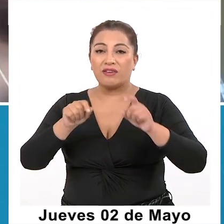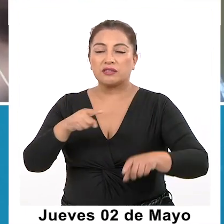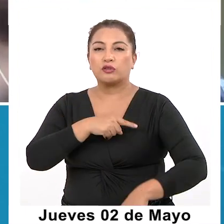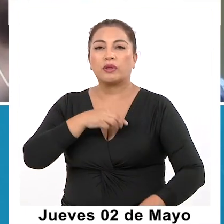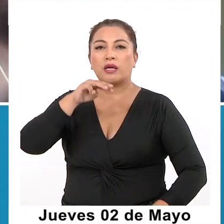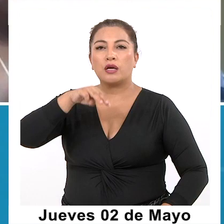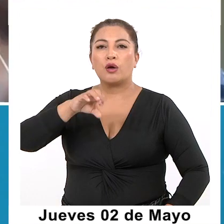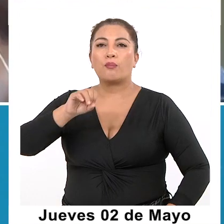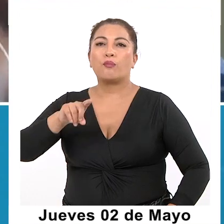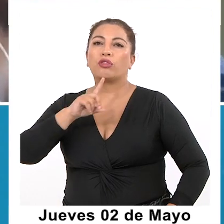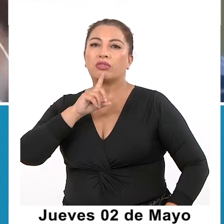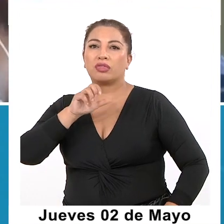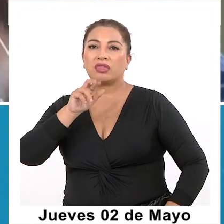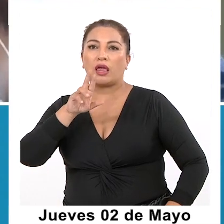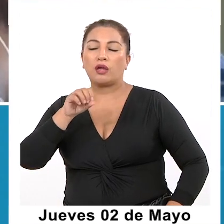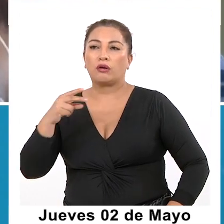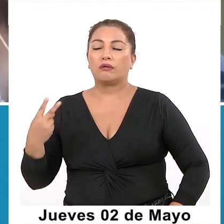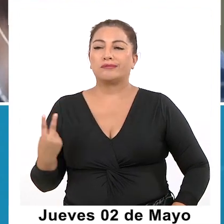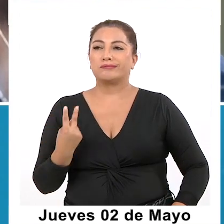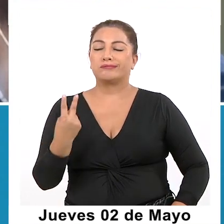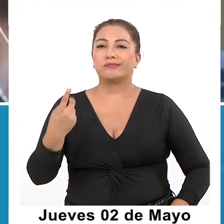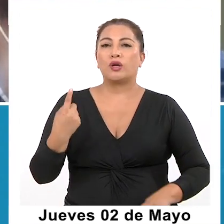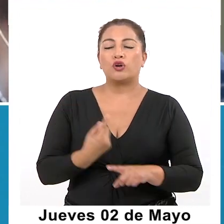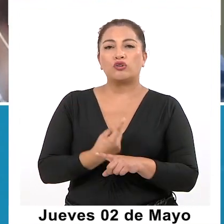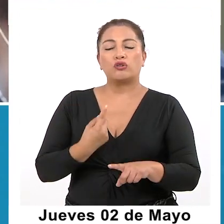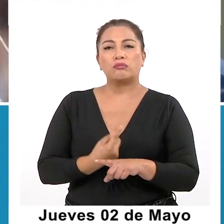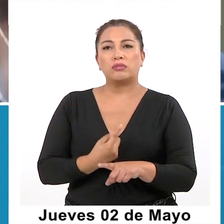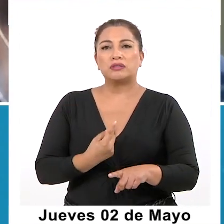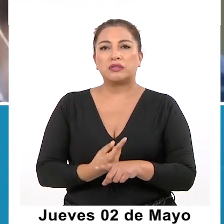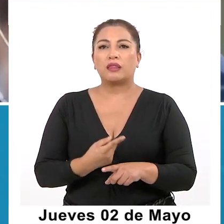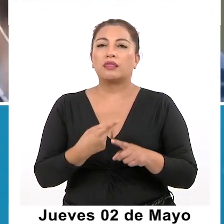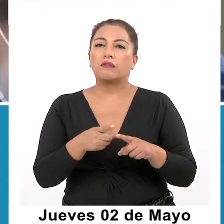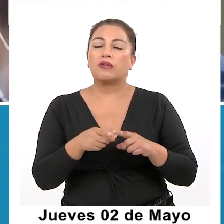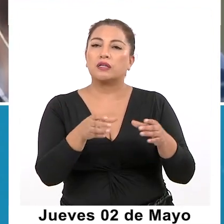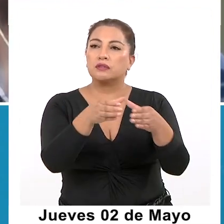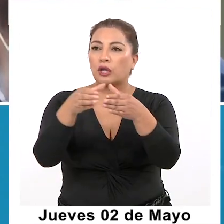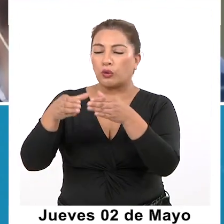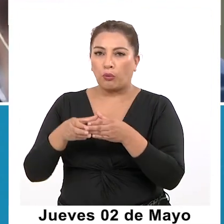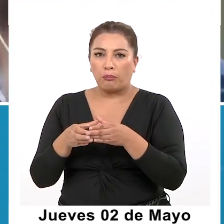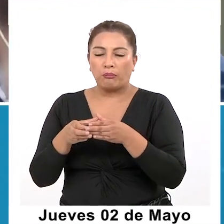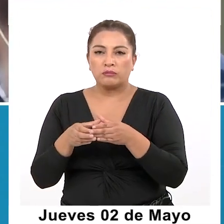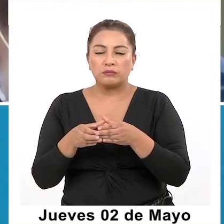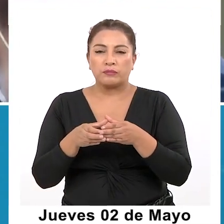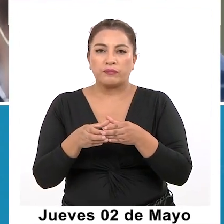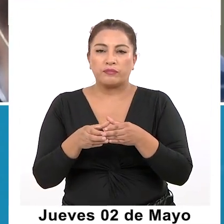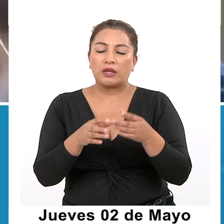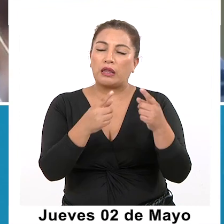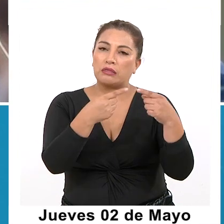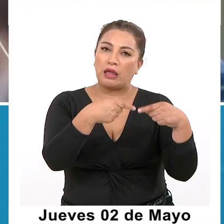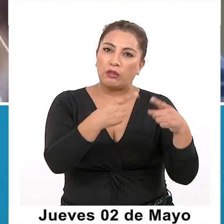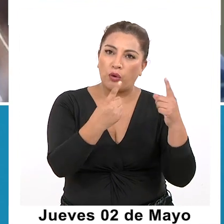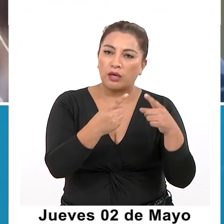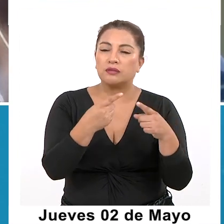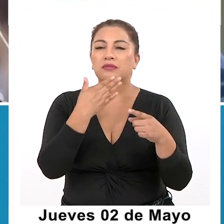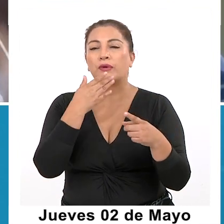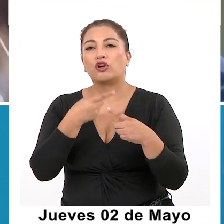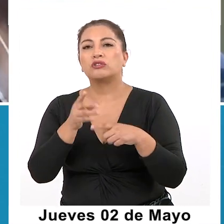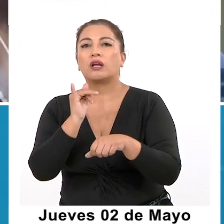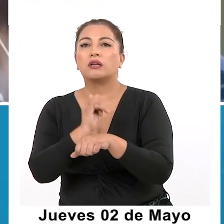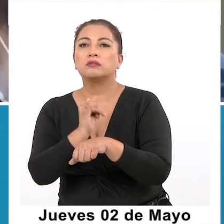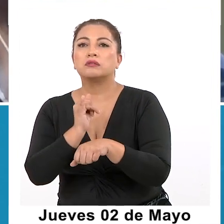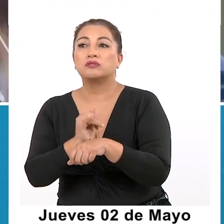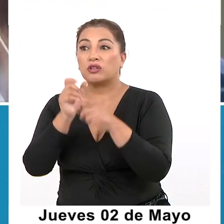Montero donde estuvimos en un en un diálogo bien permanente con los gremios tanto de de aduanas como de otras instituciones